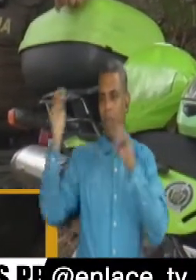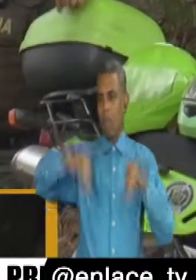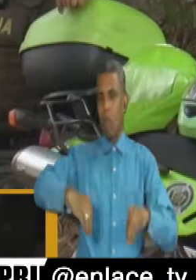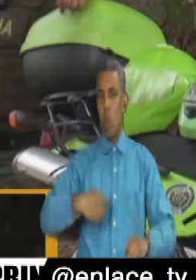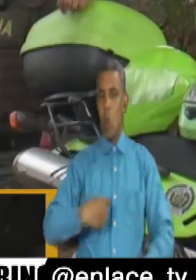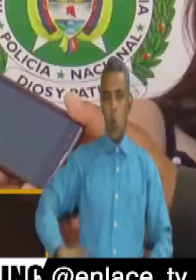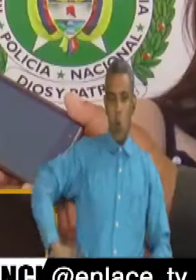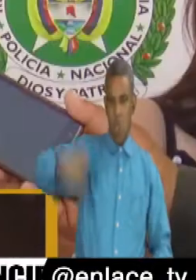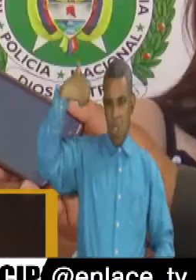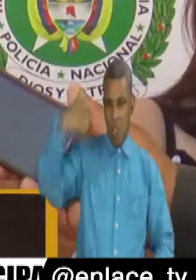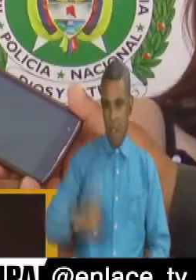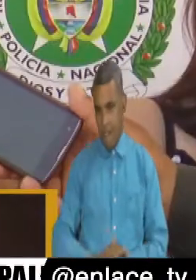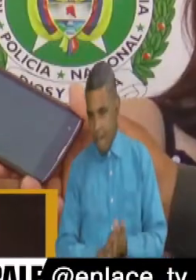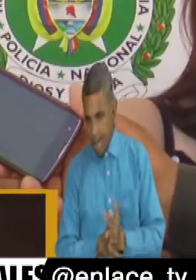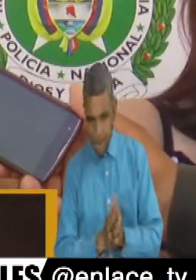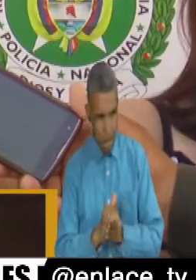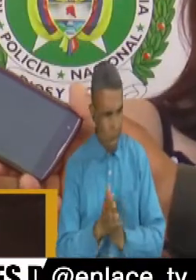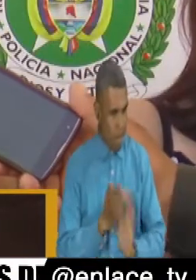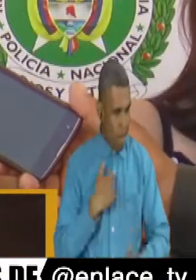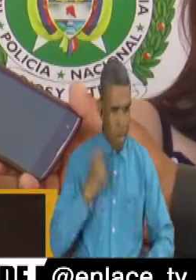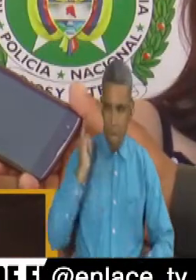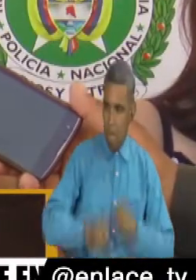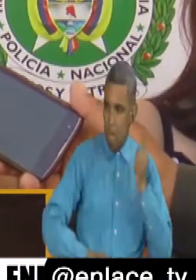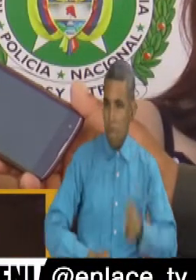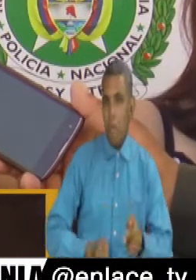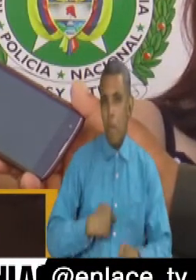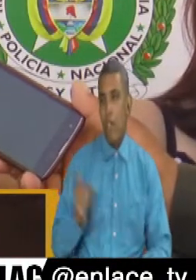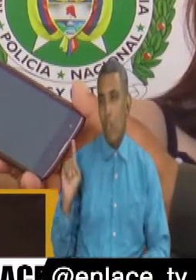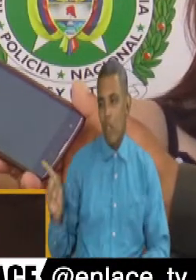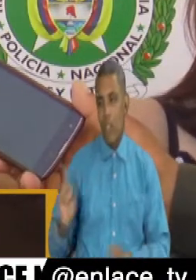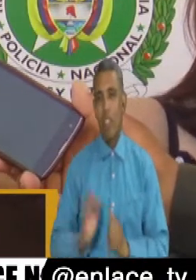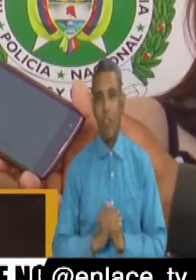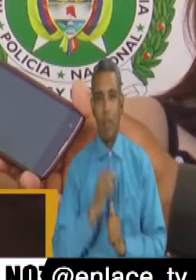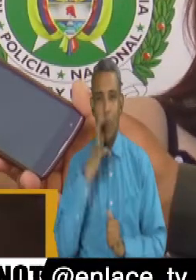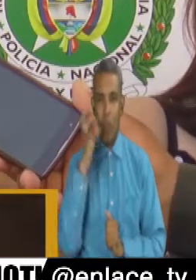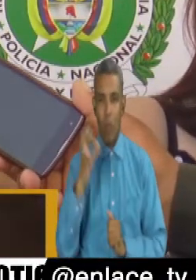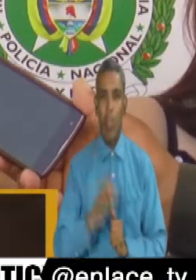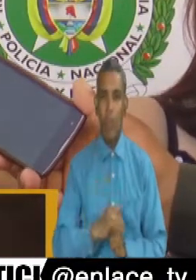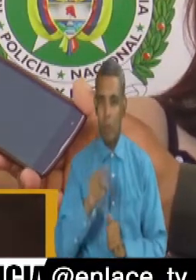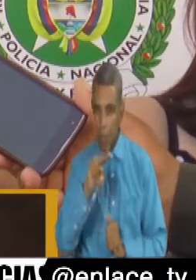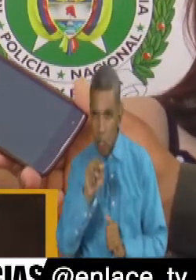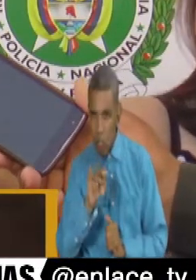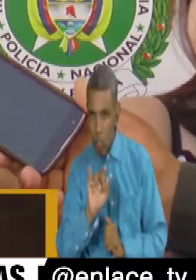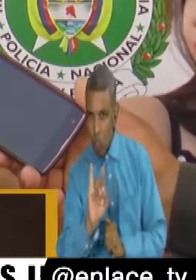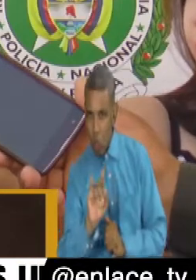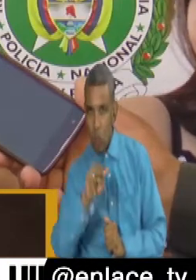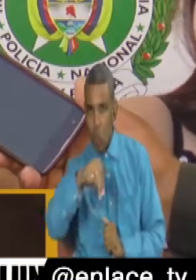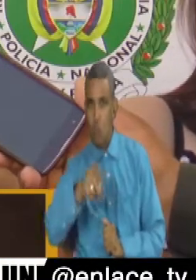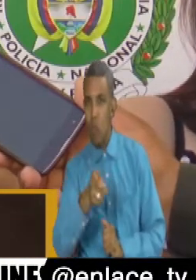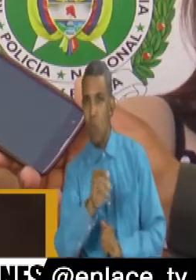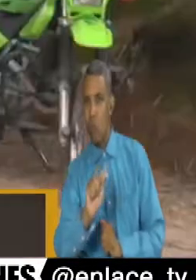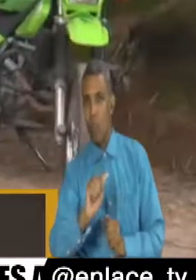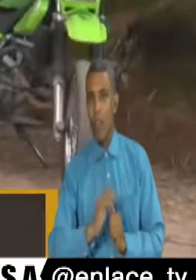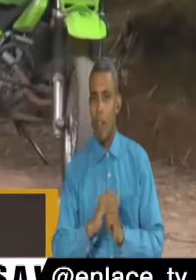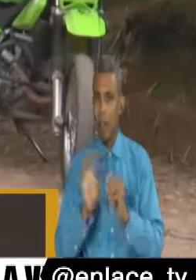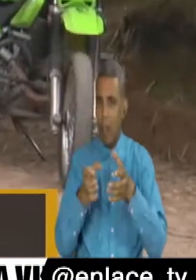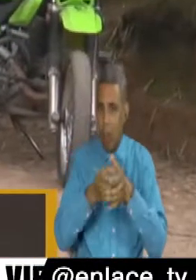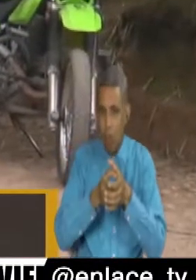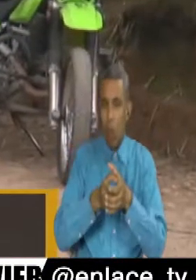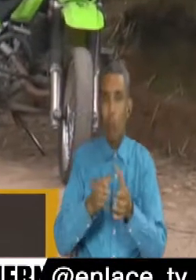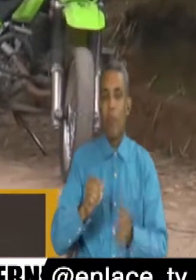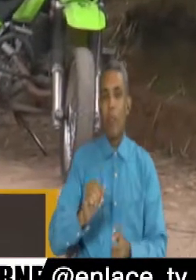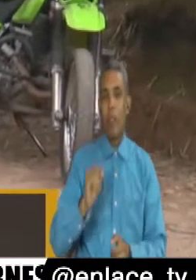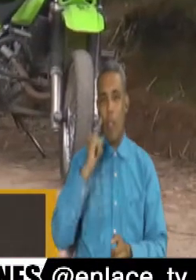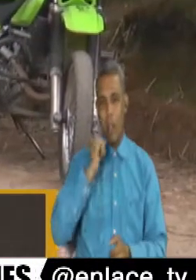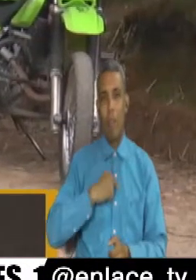organización delictiva. Este bandido era el cabecilla dentro del Clan del Golfo que delinquía en el Puerto Berrío. En otros